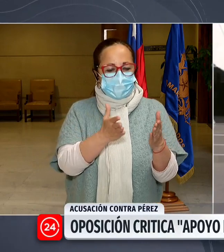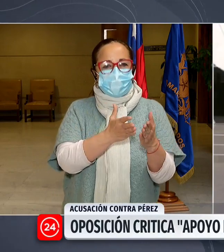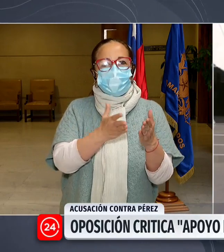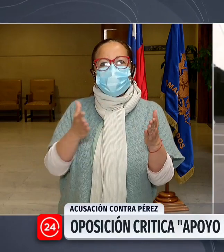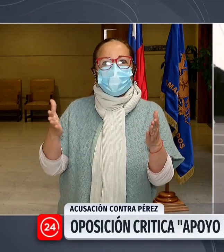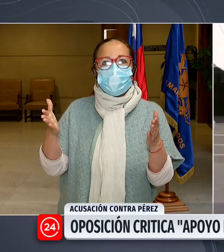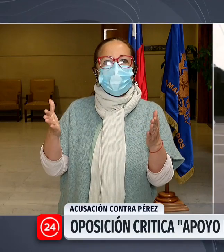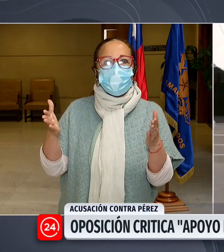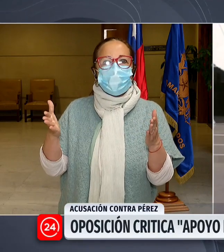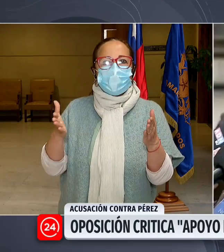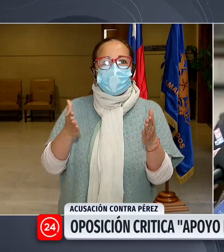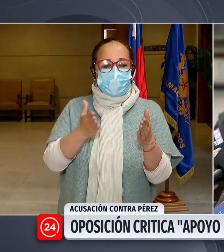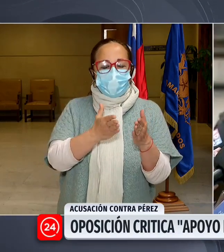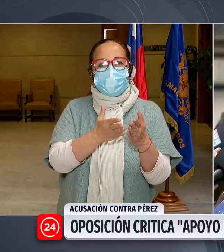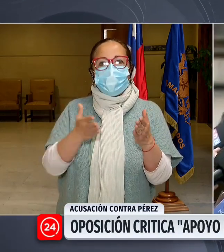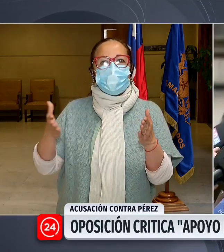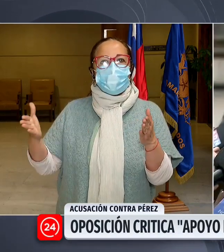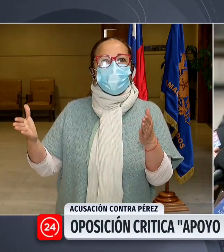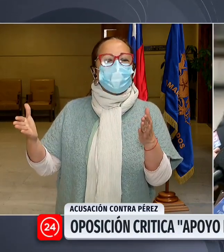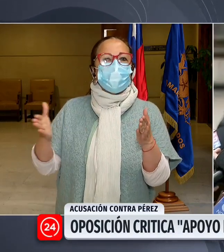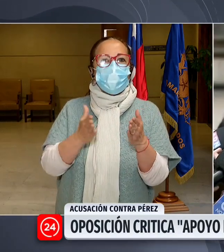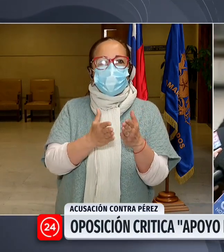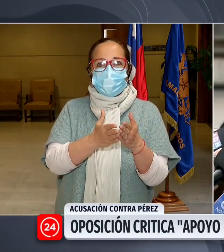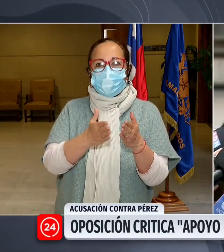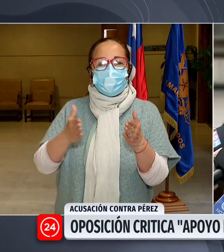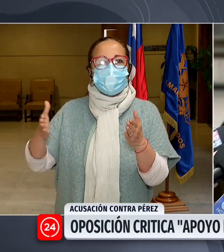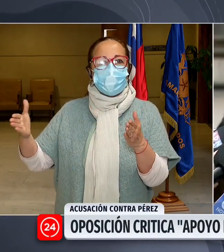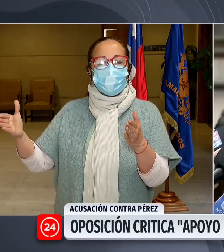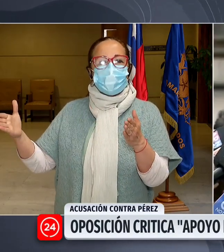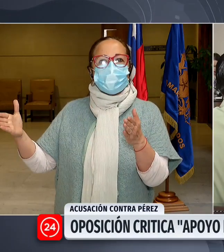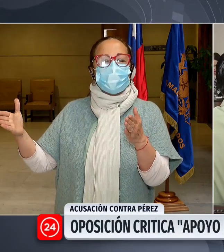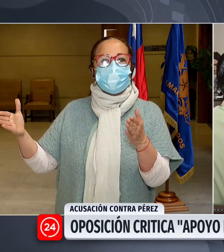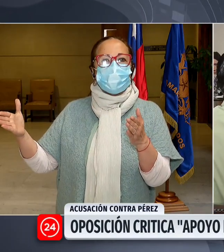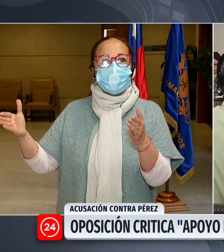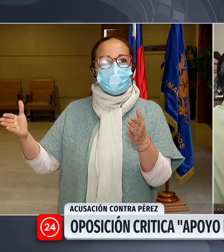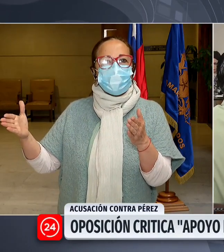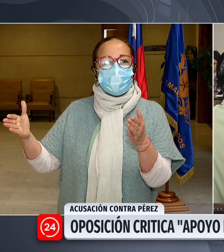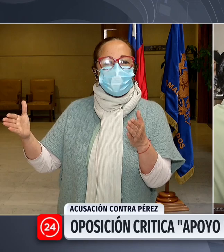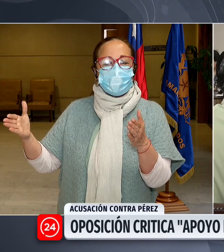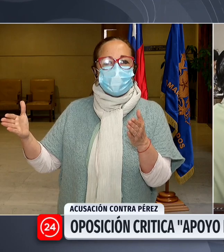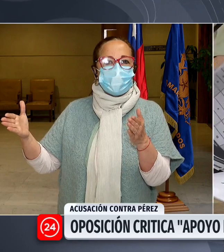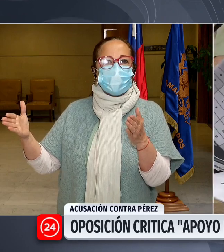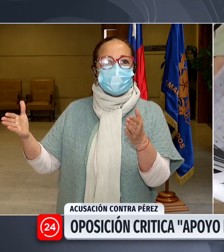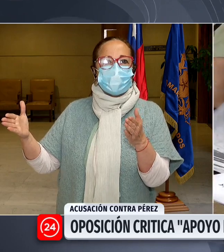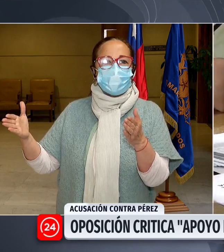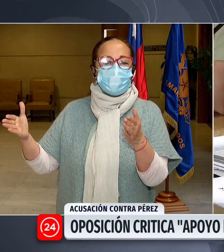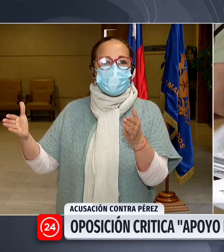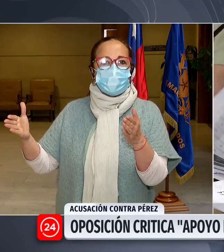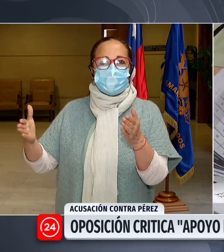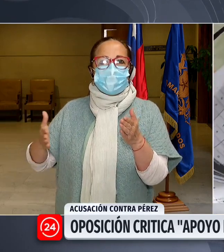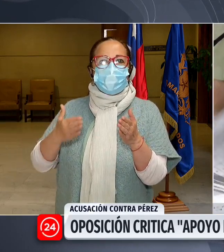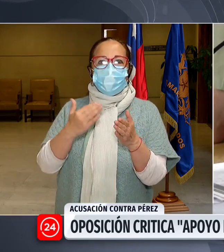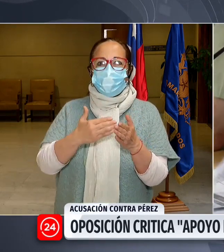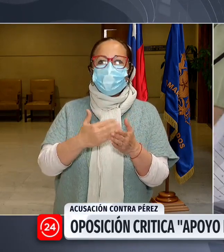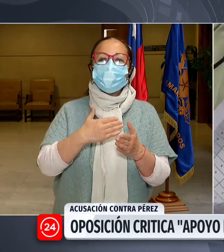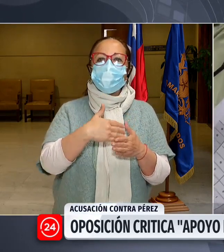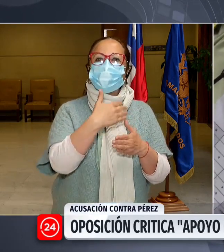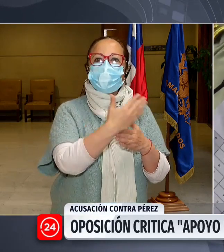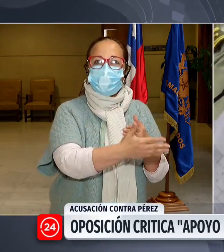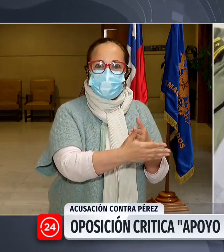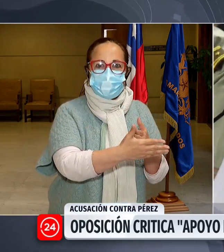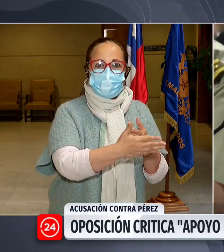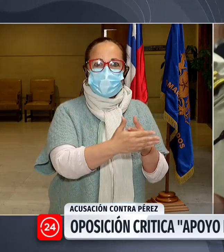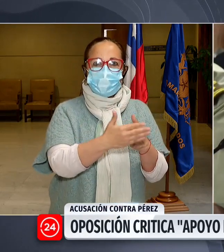mira, después de eso, ¿cuál es la infracción por la cual el carabinero, ¿no es cierto?, sale de la fila? No es por lo